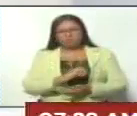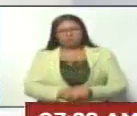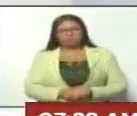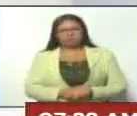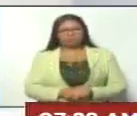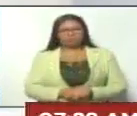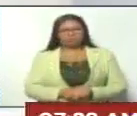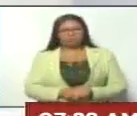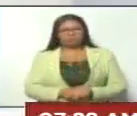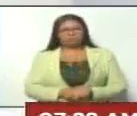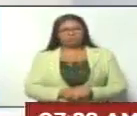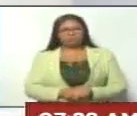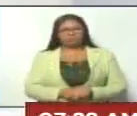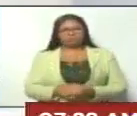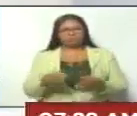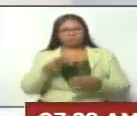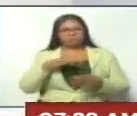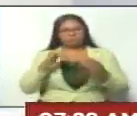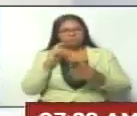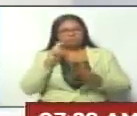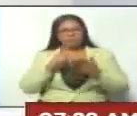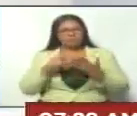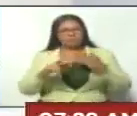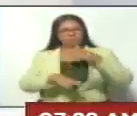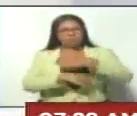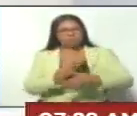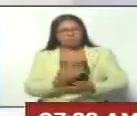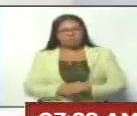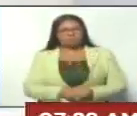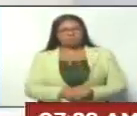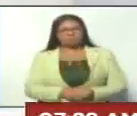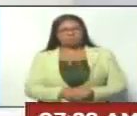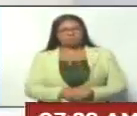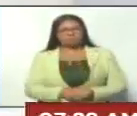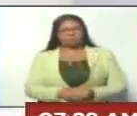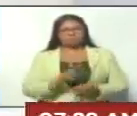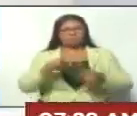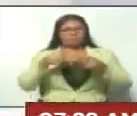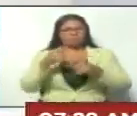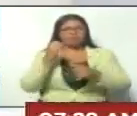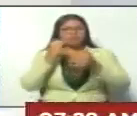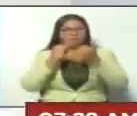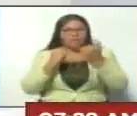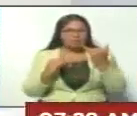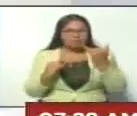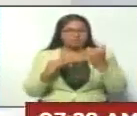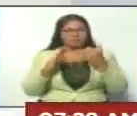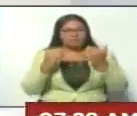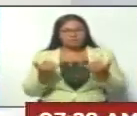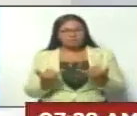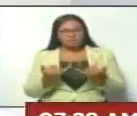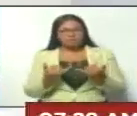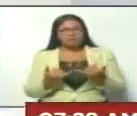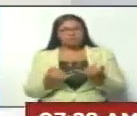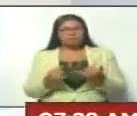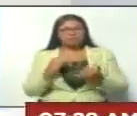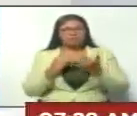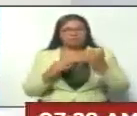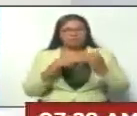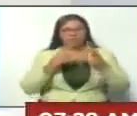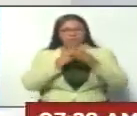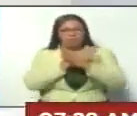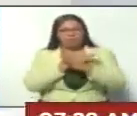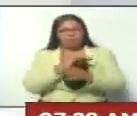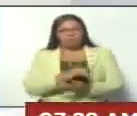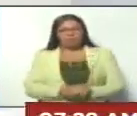Estuvo en los estadios, donde están hoy los estadios uh-huh universitarios. Una vez que finaliza el juego de los Juegos Sudamericanos, se